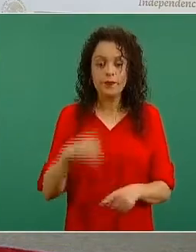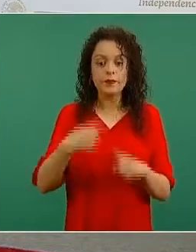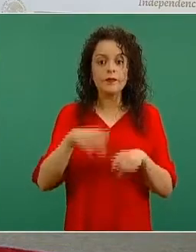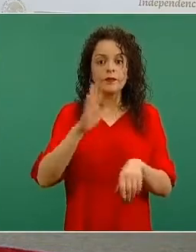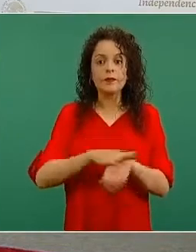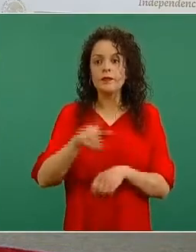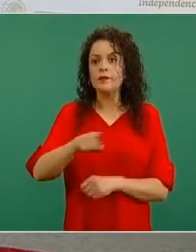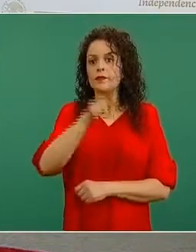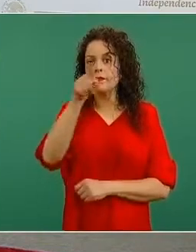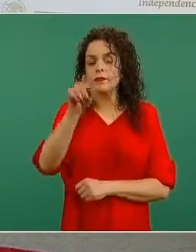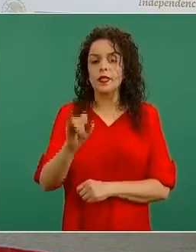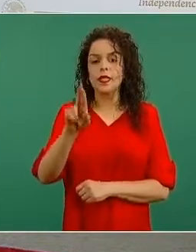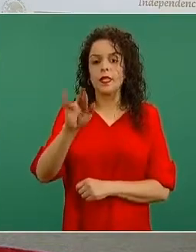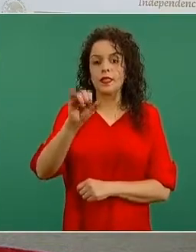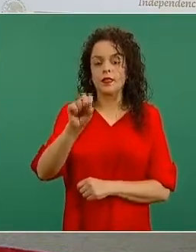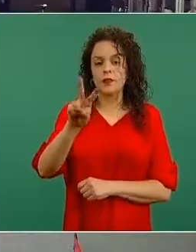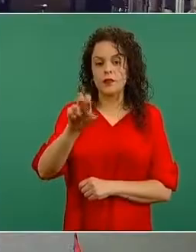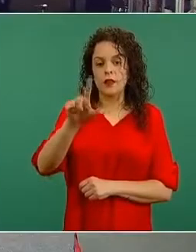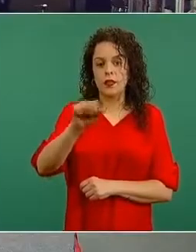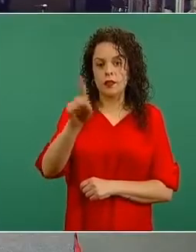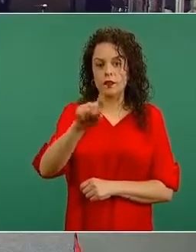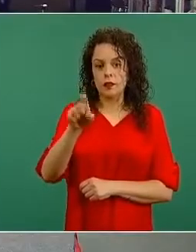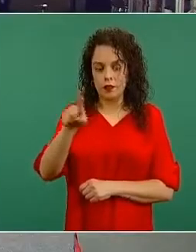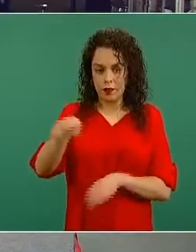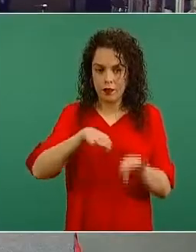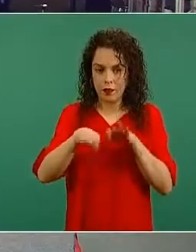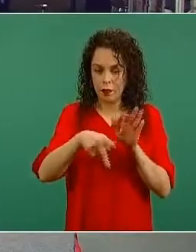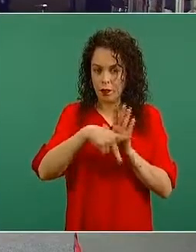Iris Velázquez, de Reforma.